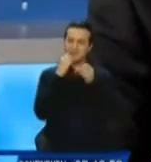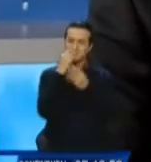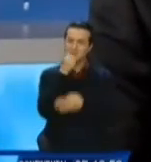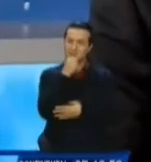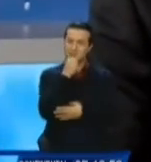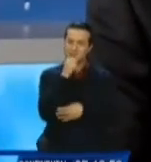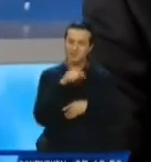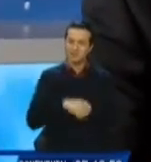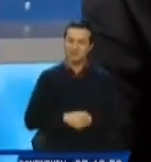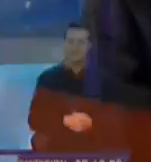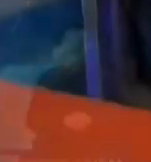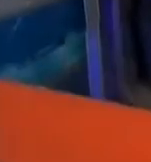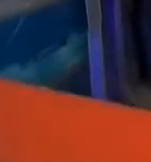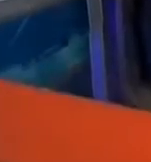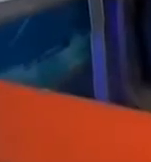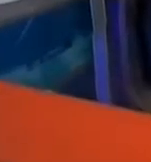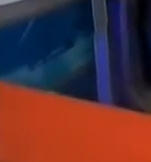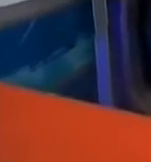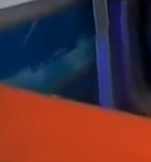pensamiento crítico